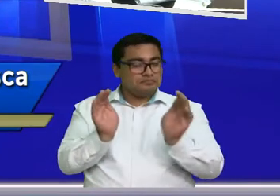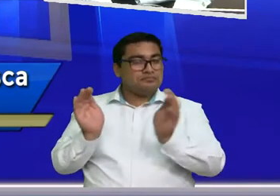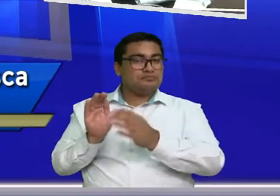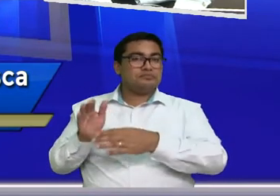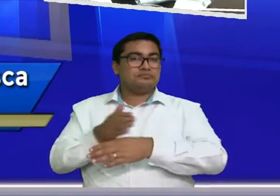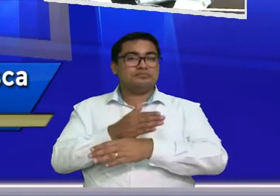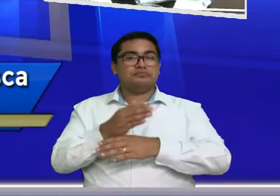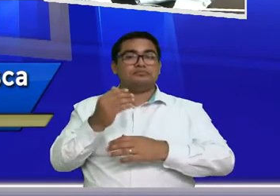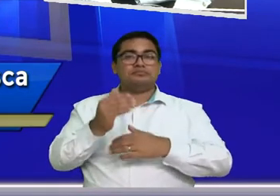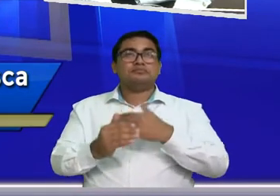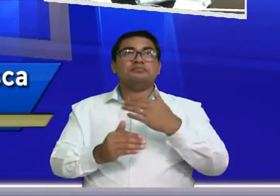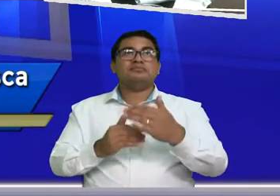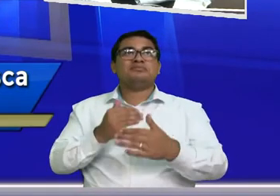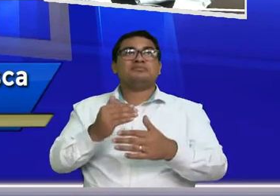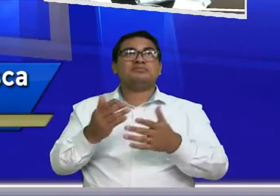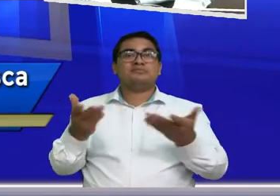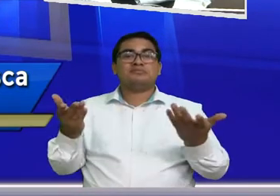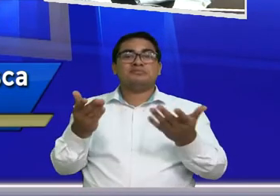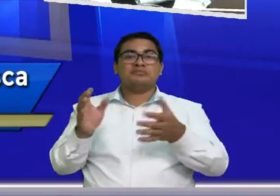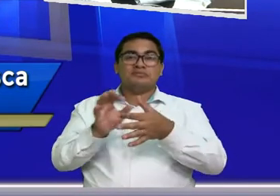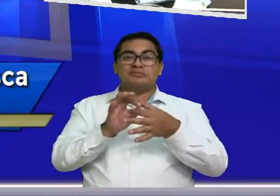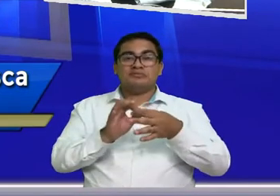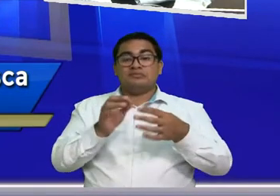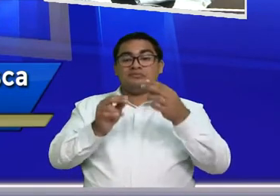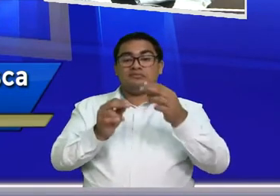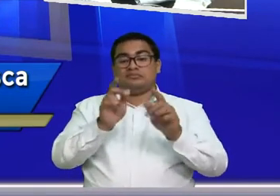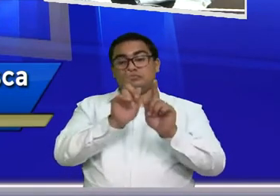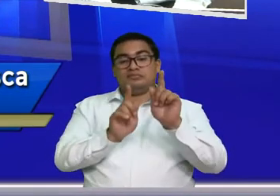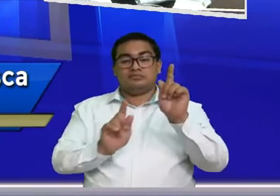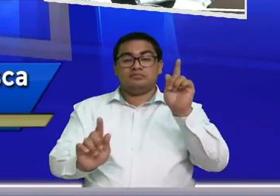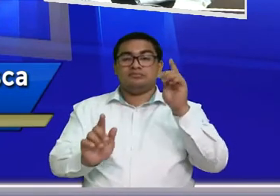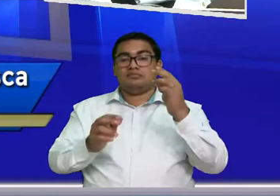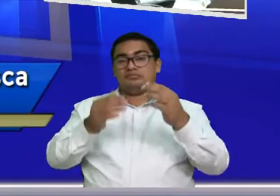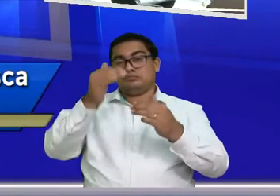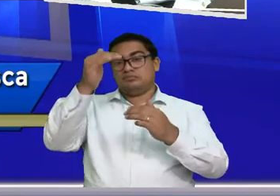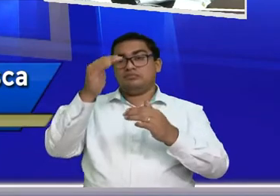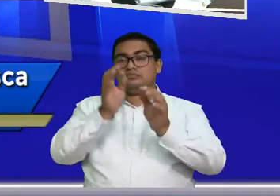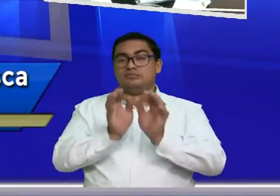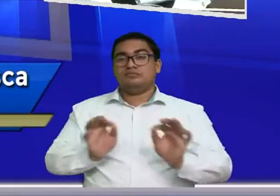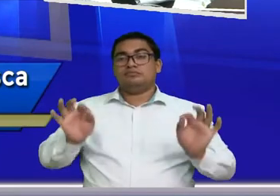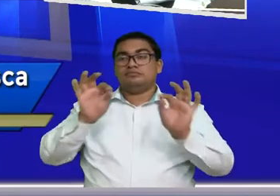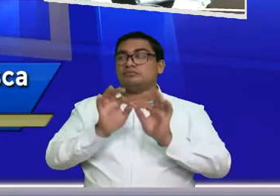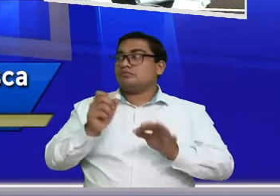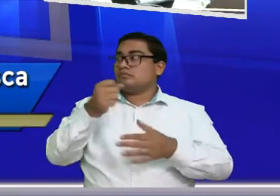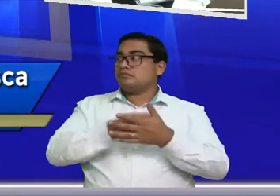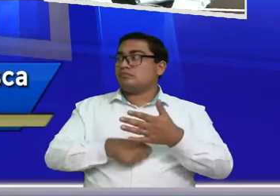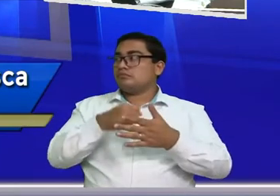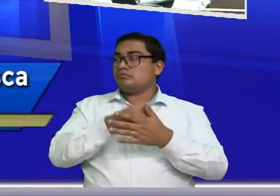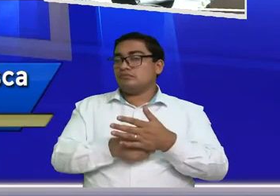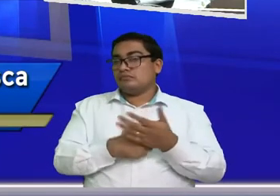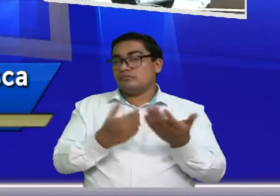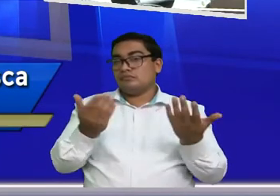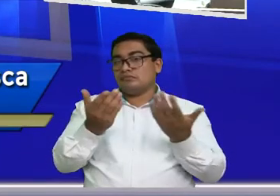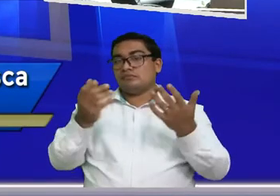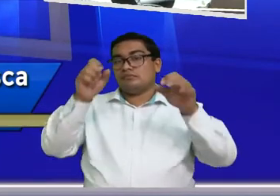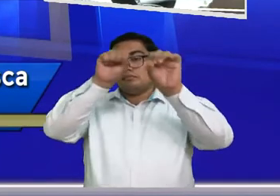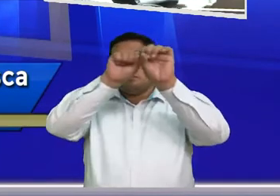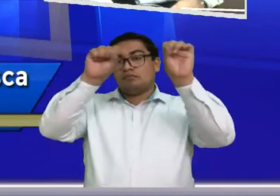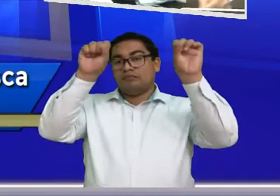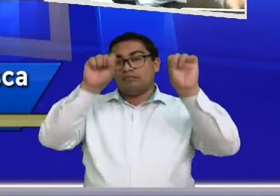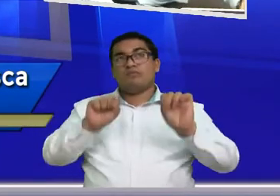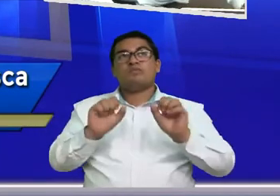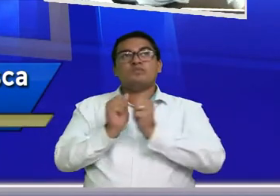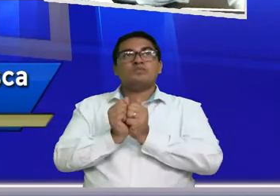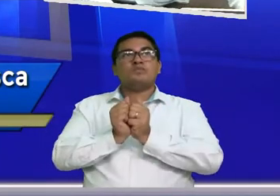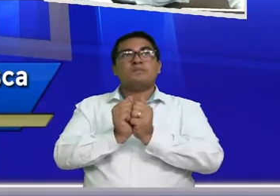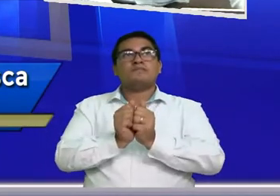esto es un proceso de articulación. Para llegar a esos números implicó un esfuerzo importante de articulación, de capacitación, de acompañamiento